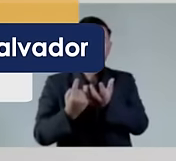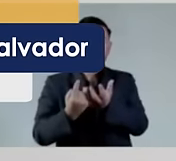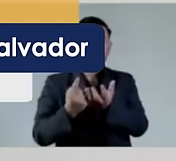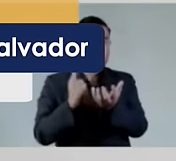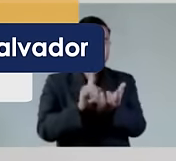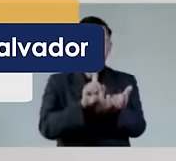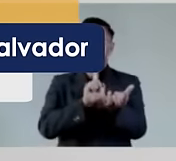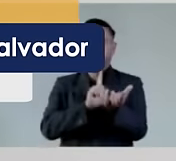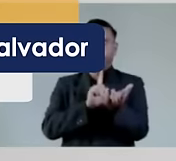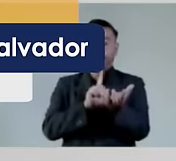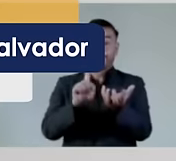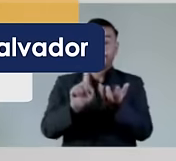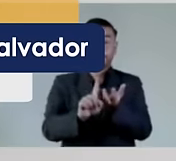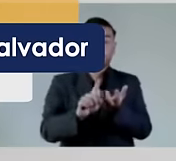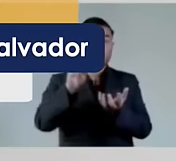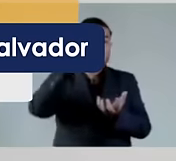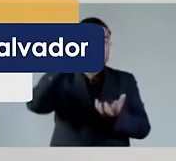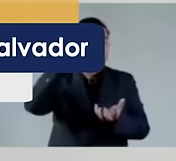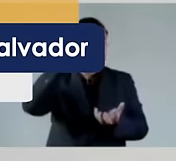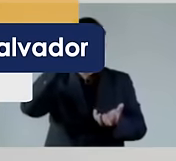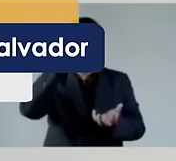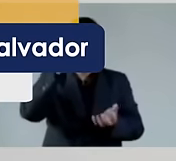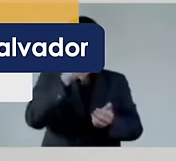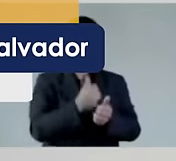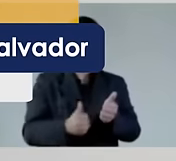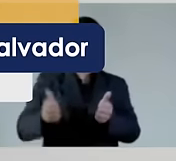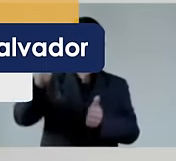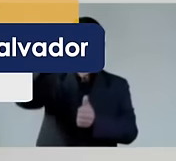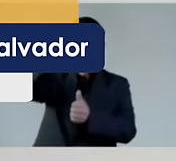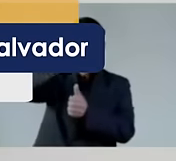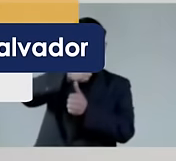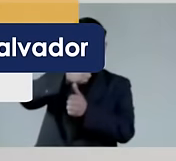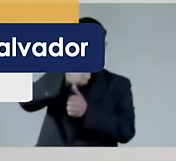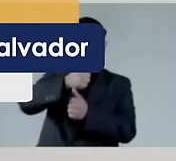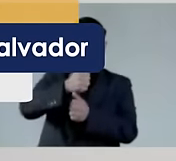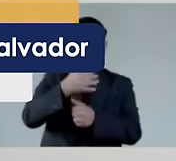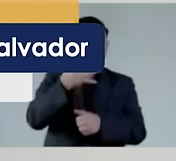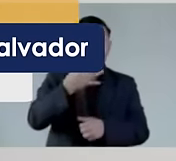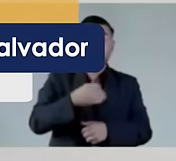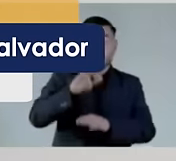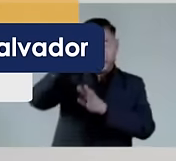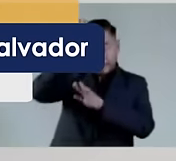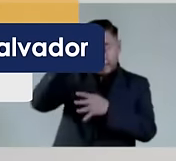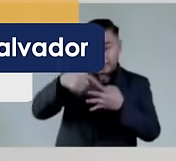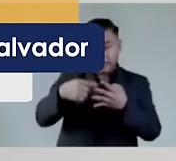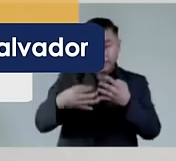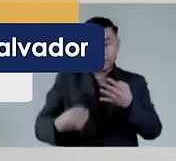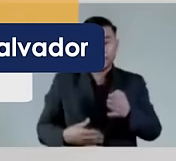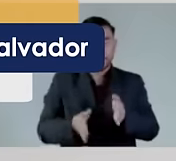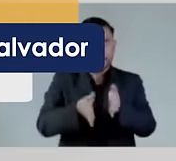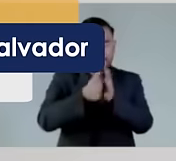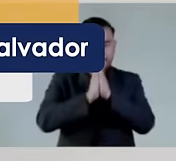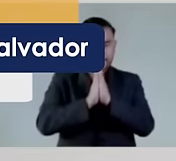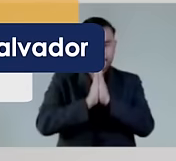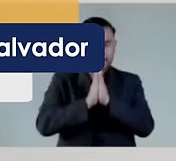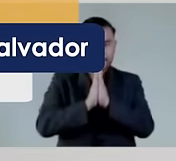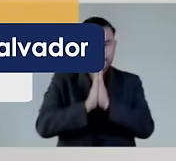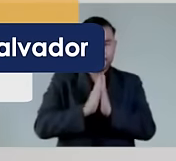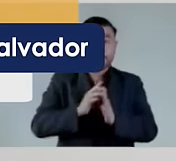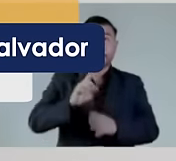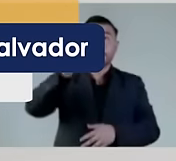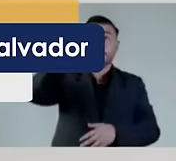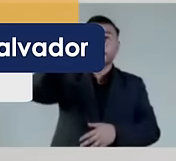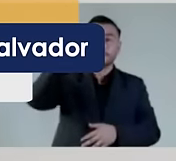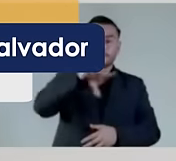estarás por encima y no por debajo si obedecieran los mandamientos de jehová amen y amen que así se ha